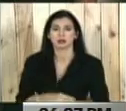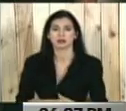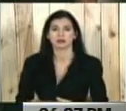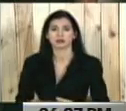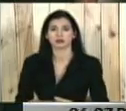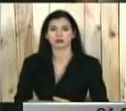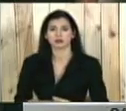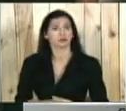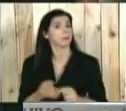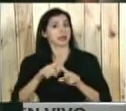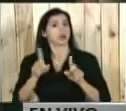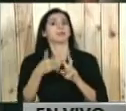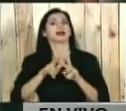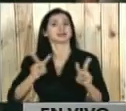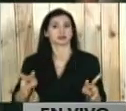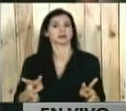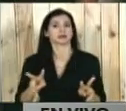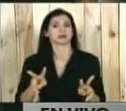Y lo hicieron en paz,